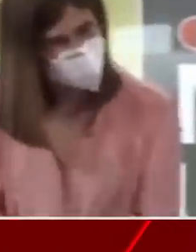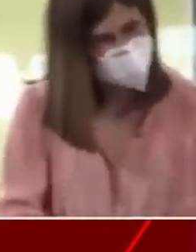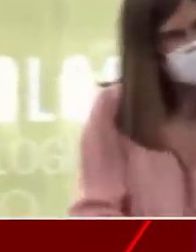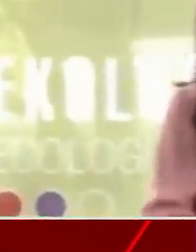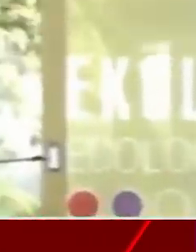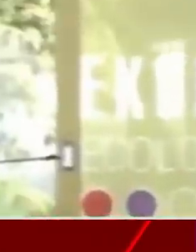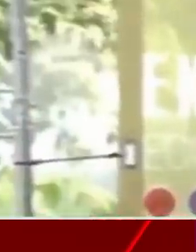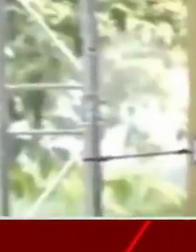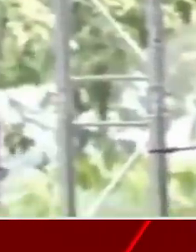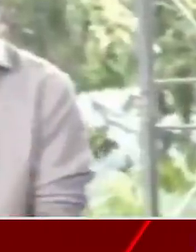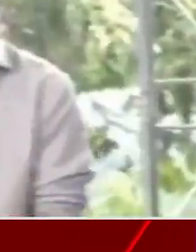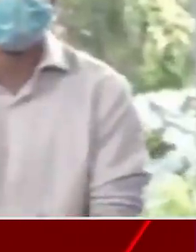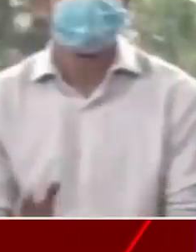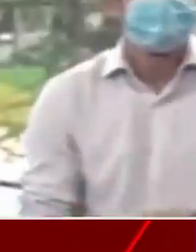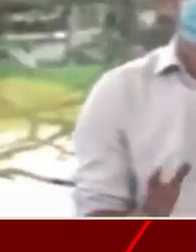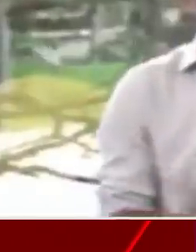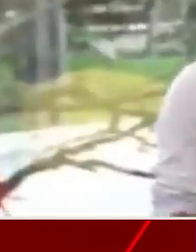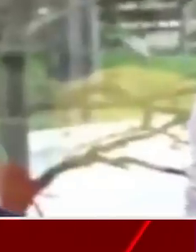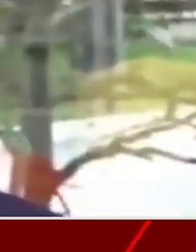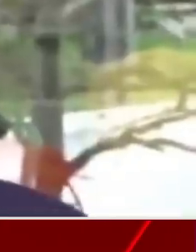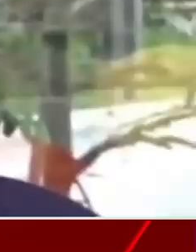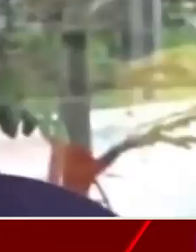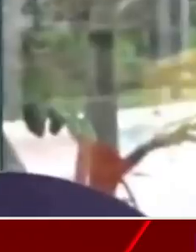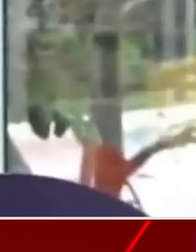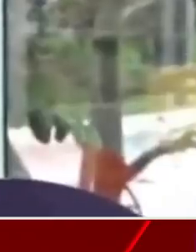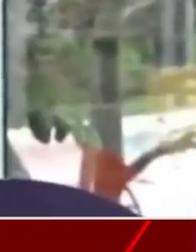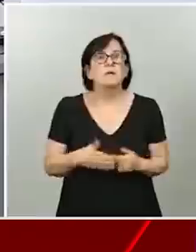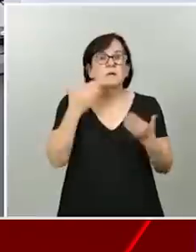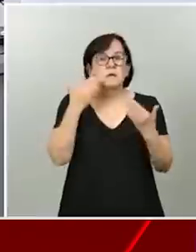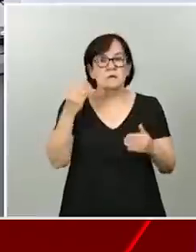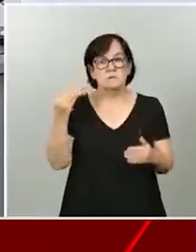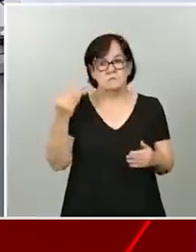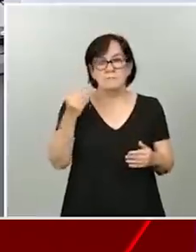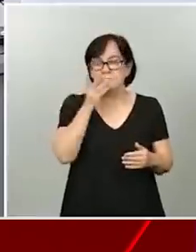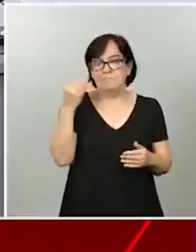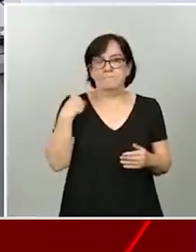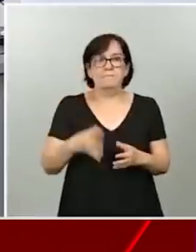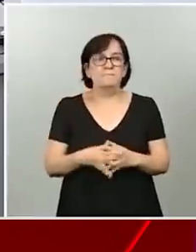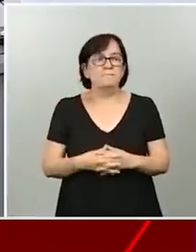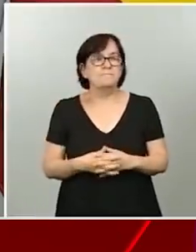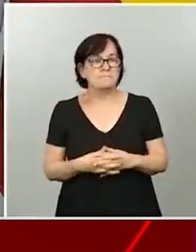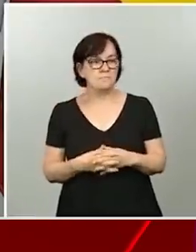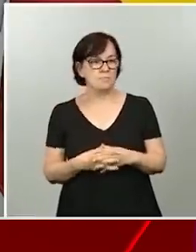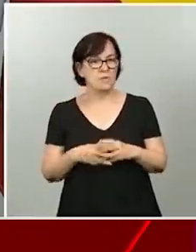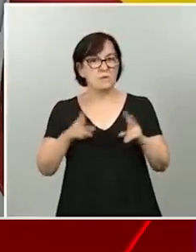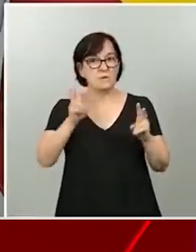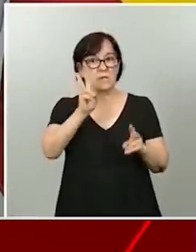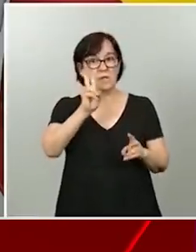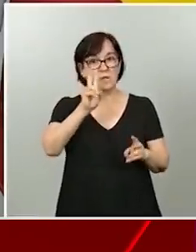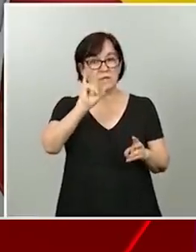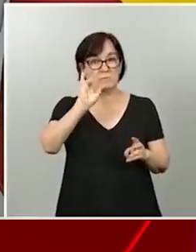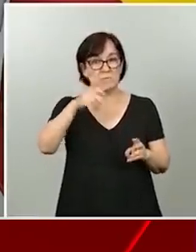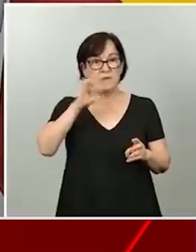un reparto y que de ahí… te estás dando con el micrófono, a ver te lo puedes colocar bien. Nada, si es que me roza… Lo voy a tener con la mano y así mejor.